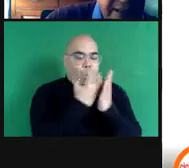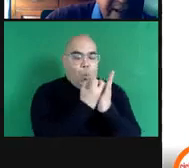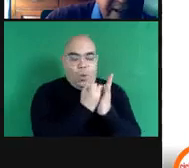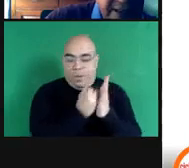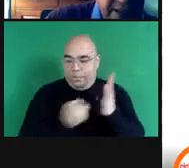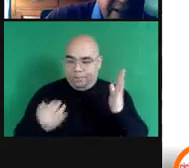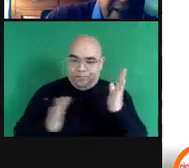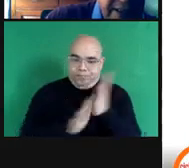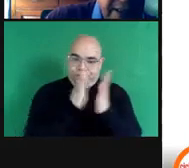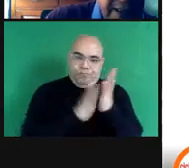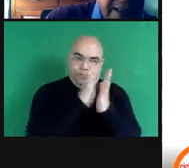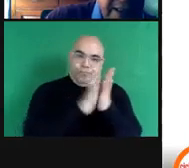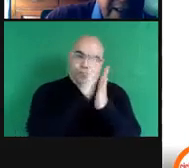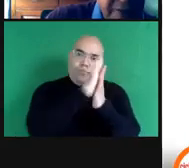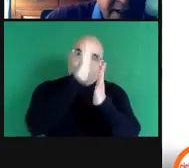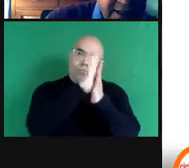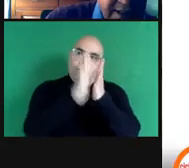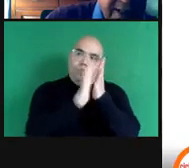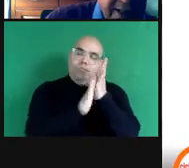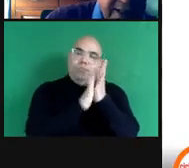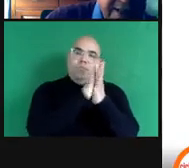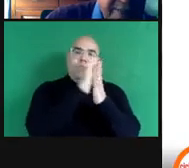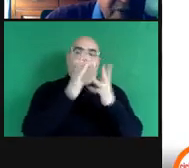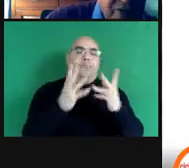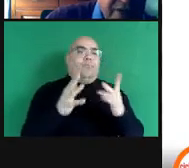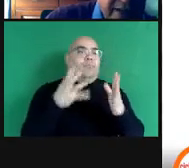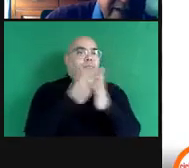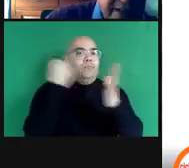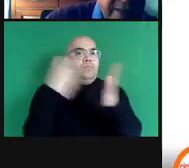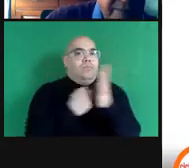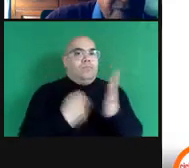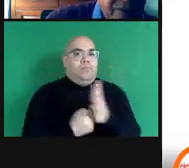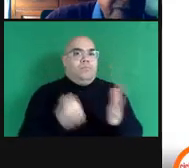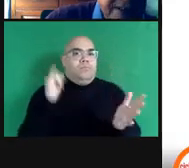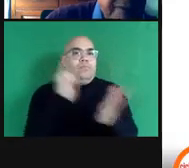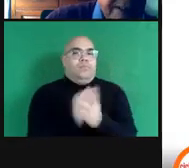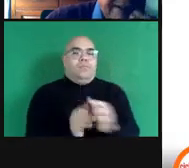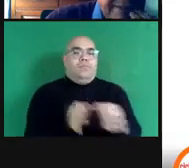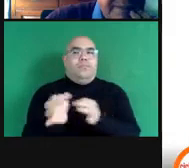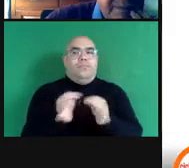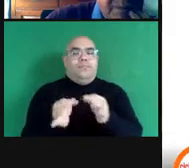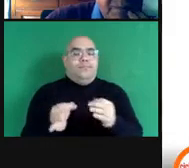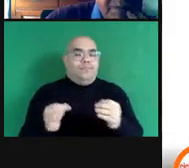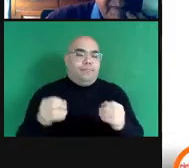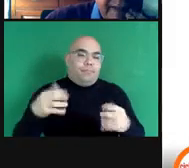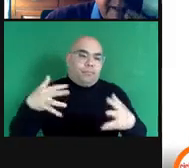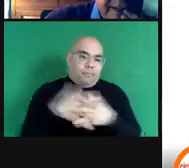tintura y evitan que se profundice más.